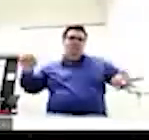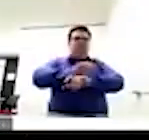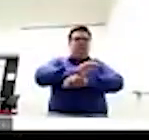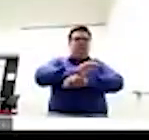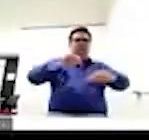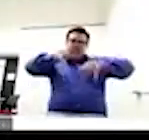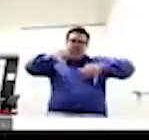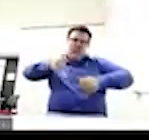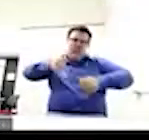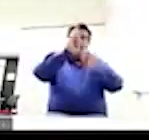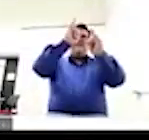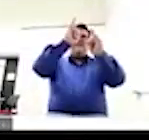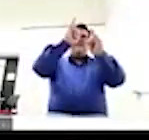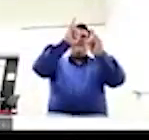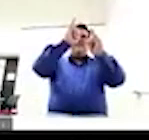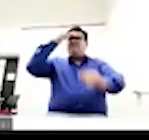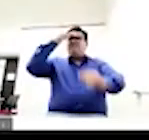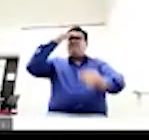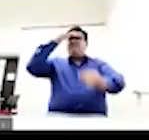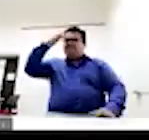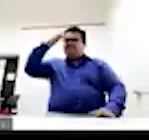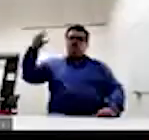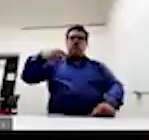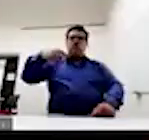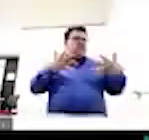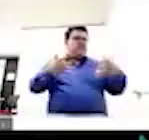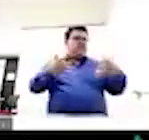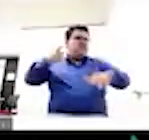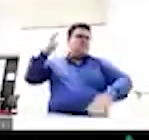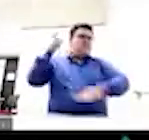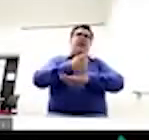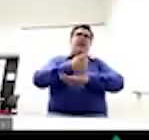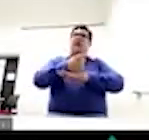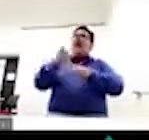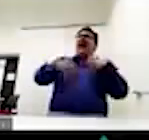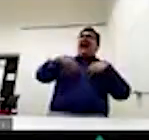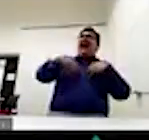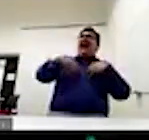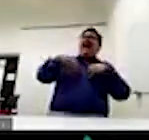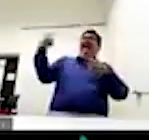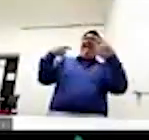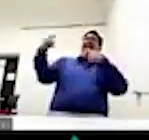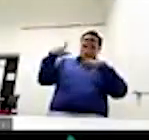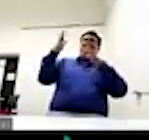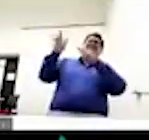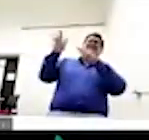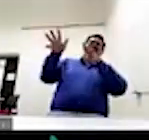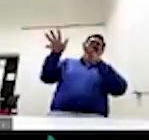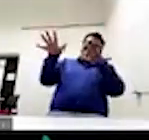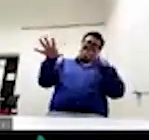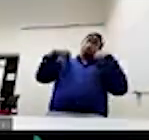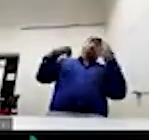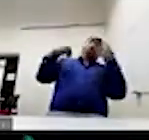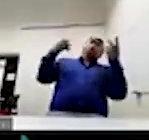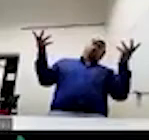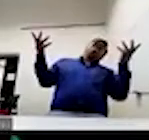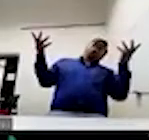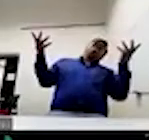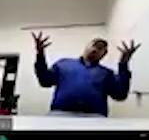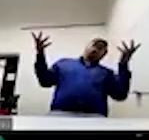se ejerza sin obstáculos y que goce de su brutalidad sin que su contrincante pueda